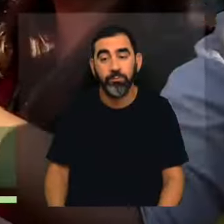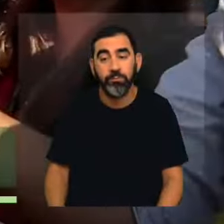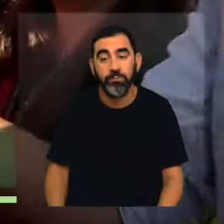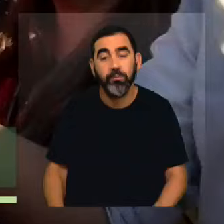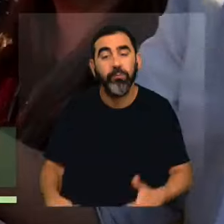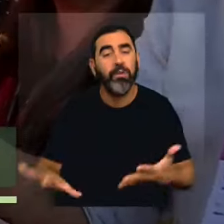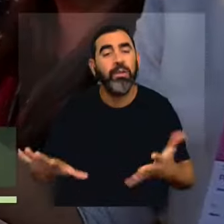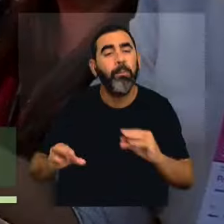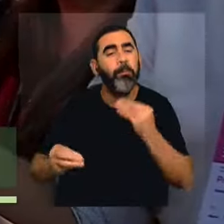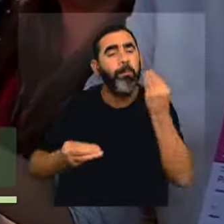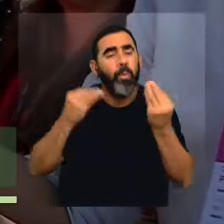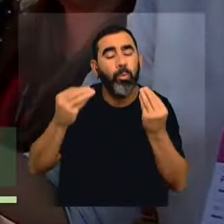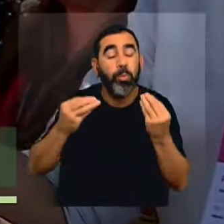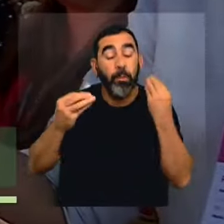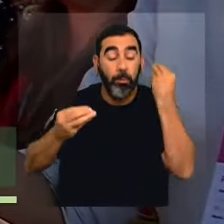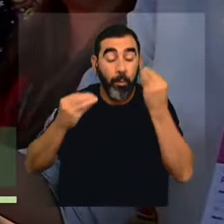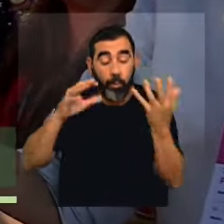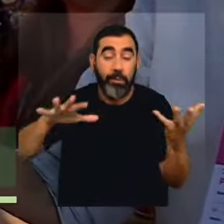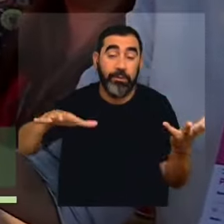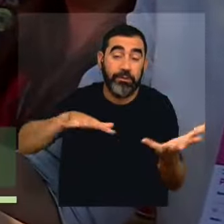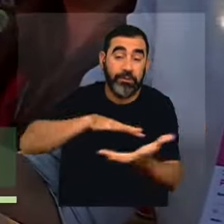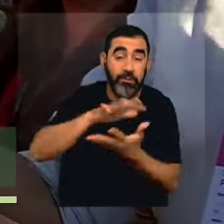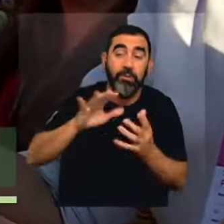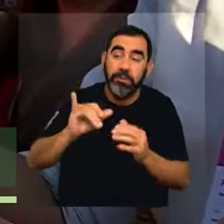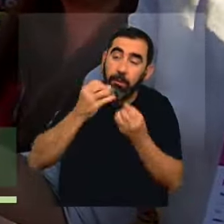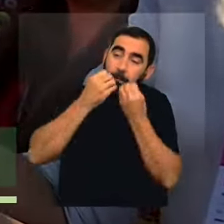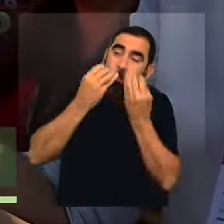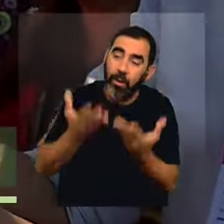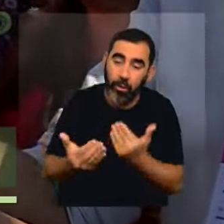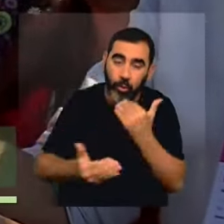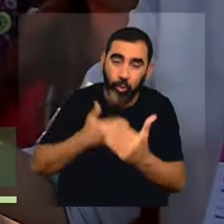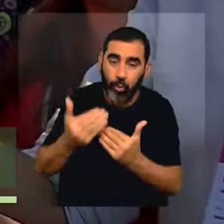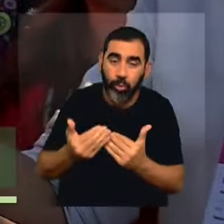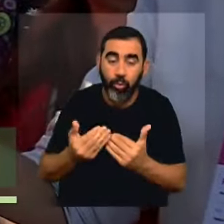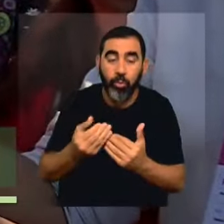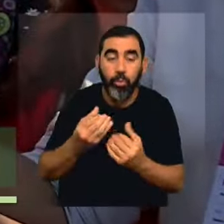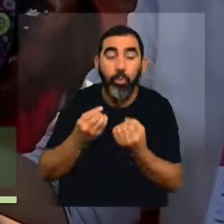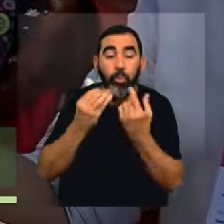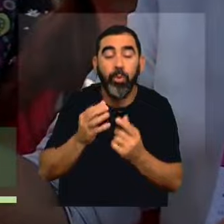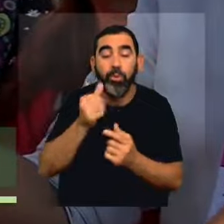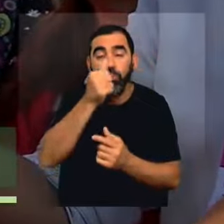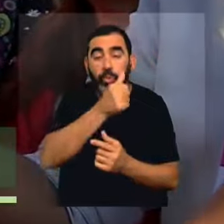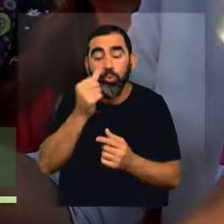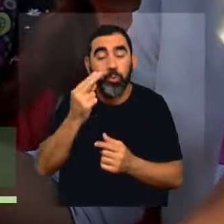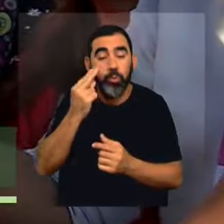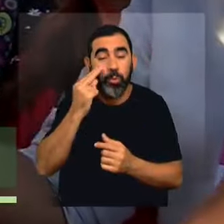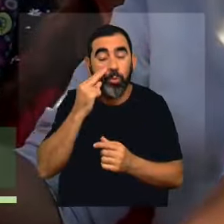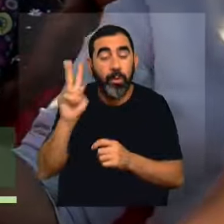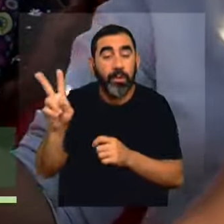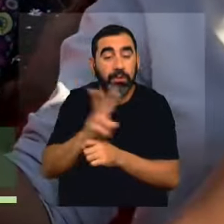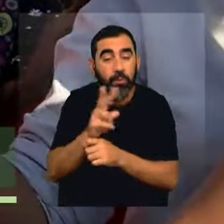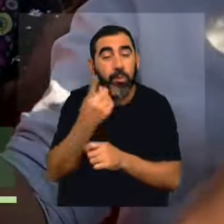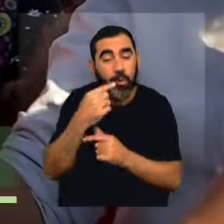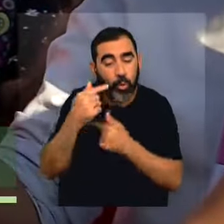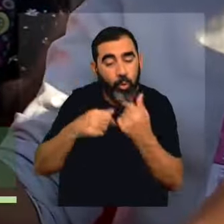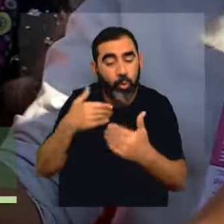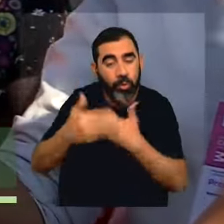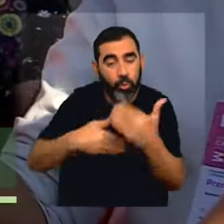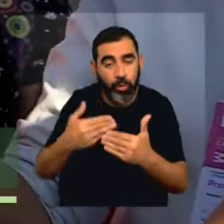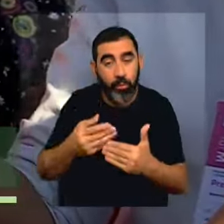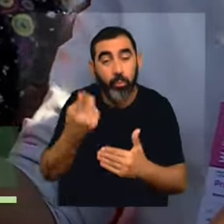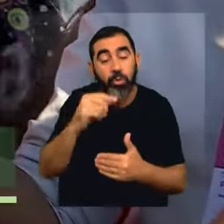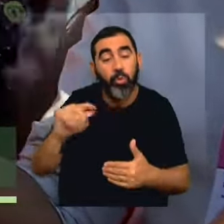preocupa es la situación que ha venido mejorando en la medida que se ha atendido la los problemas de seguridad pero hay que seguir avanzando por